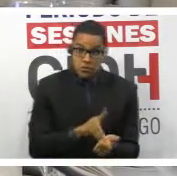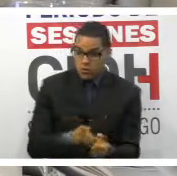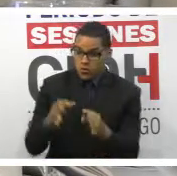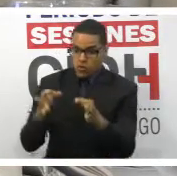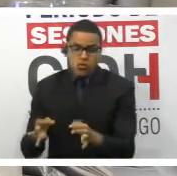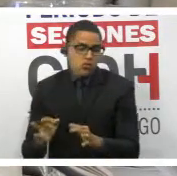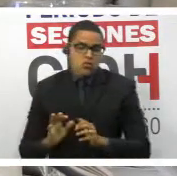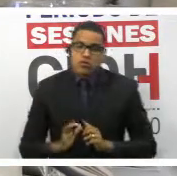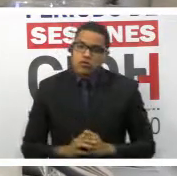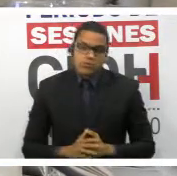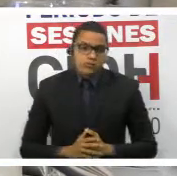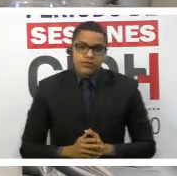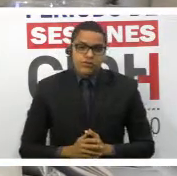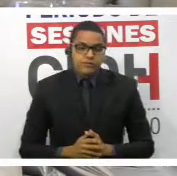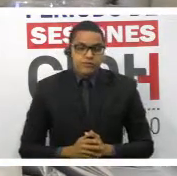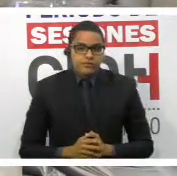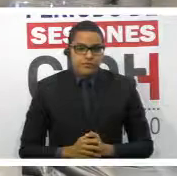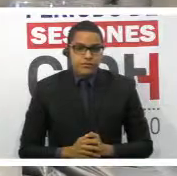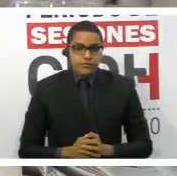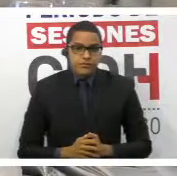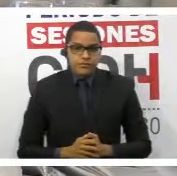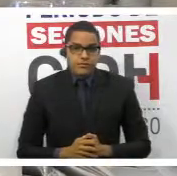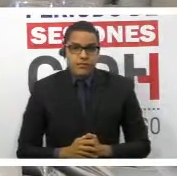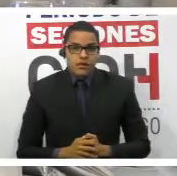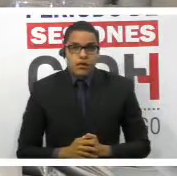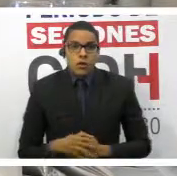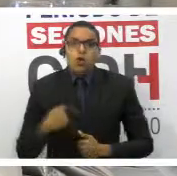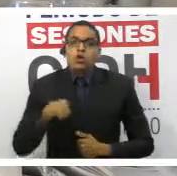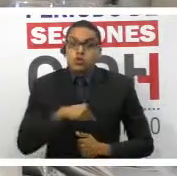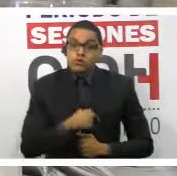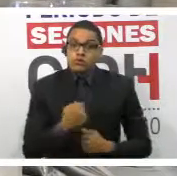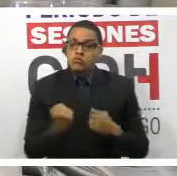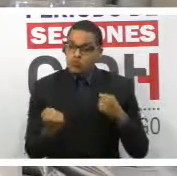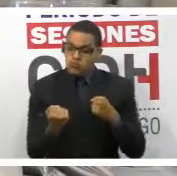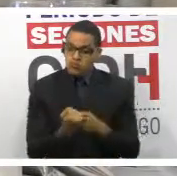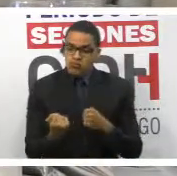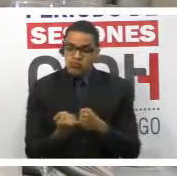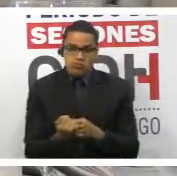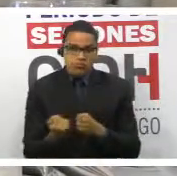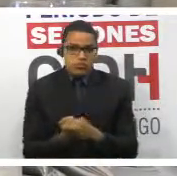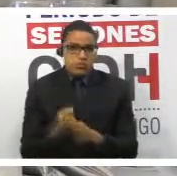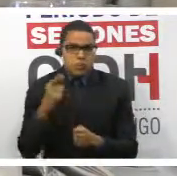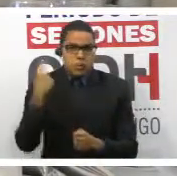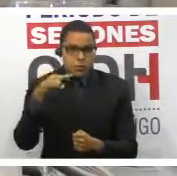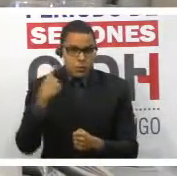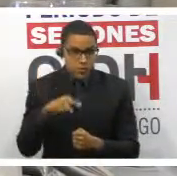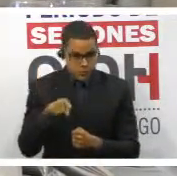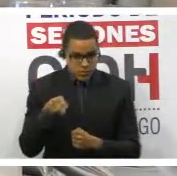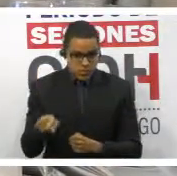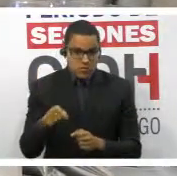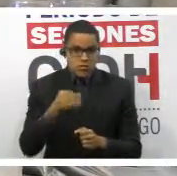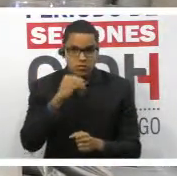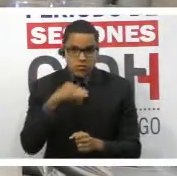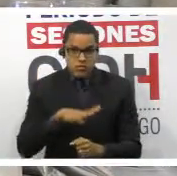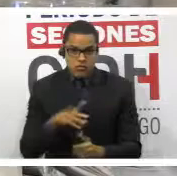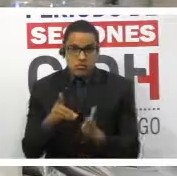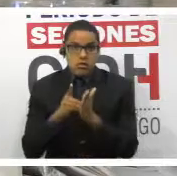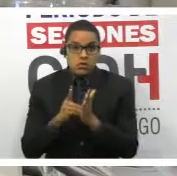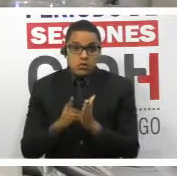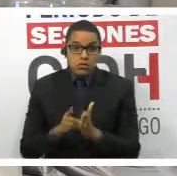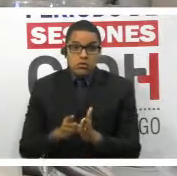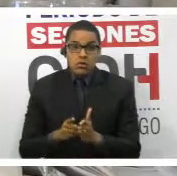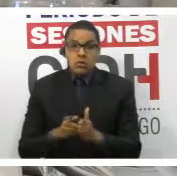en nuestro total apoyo para que esté espacios pueden ser los